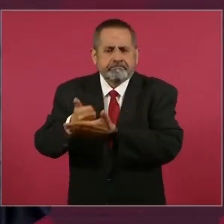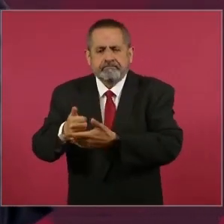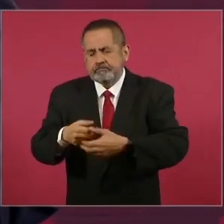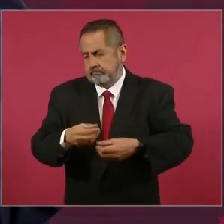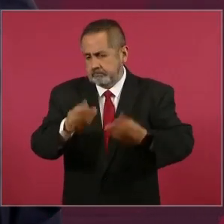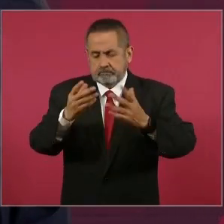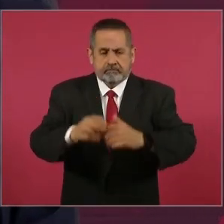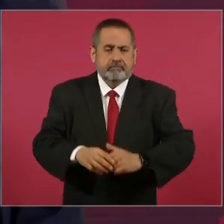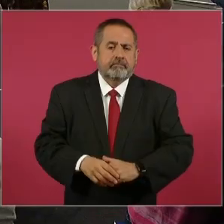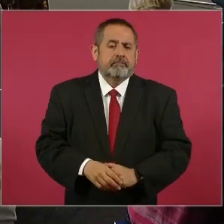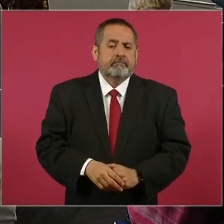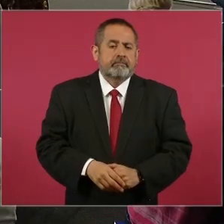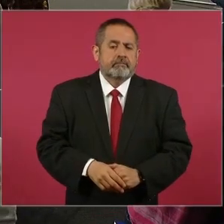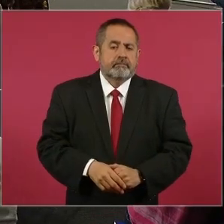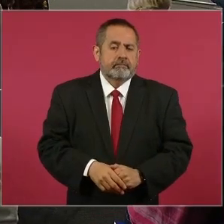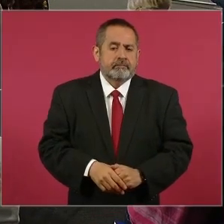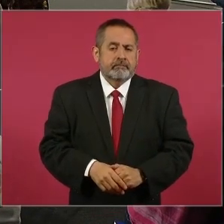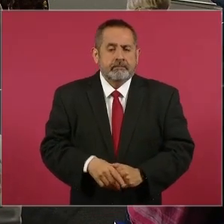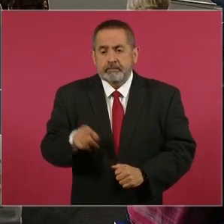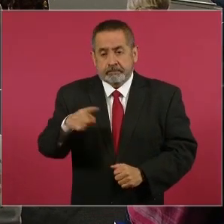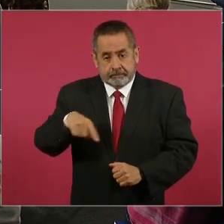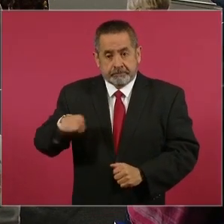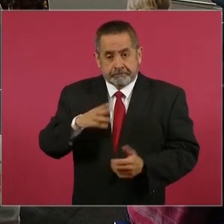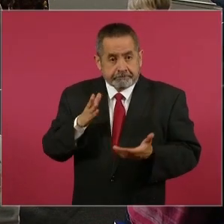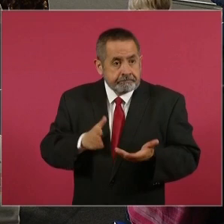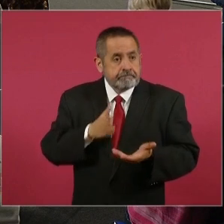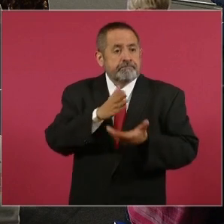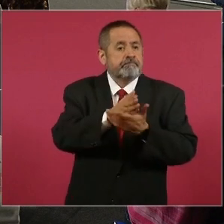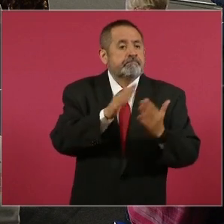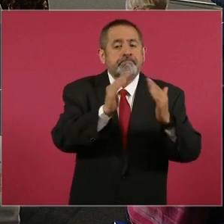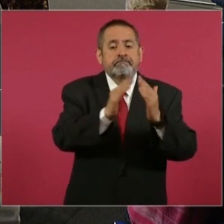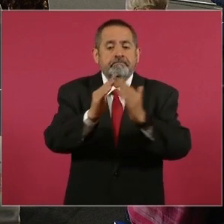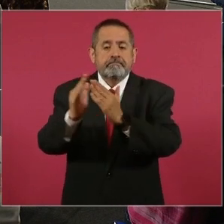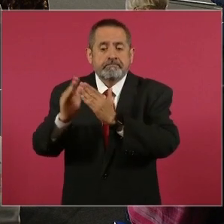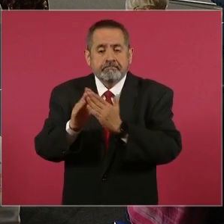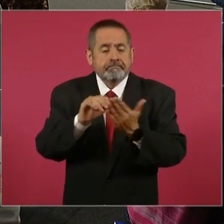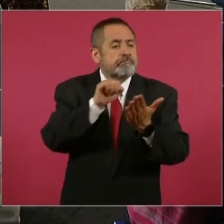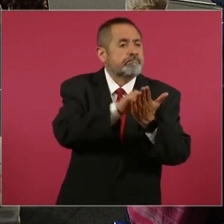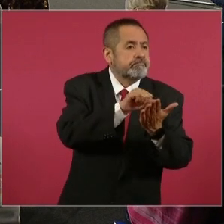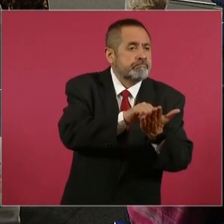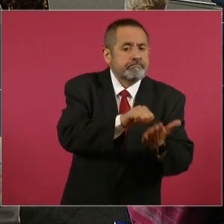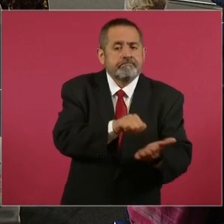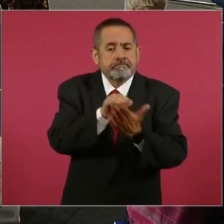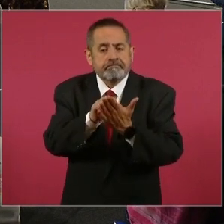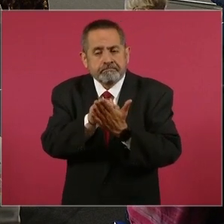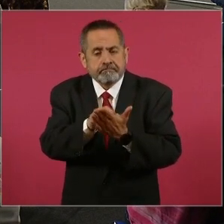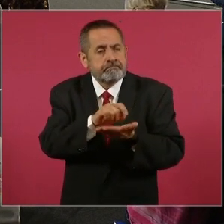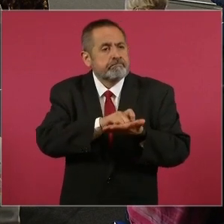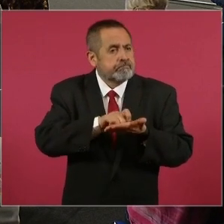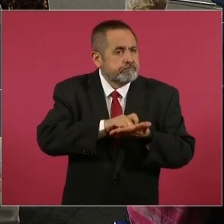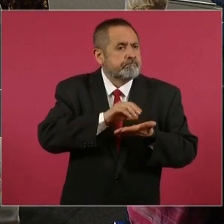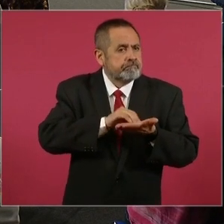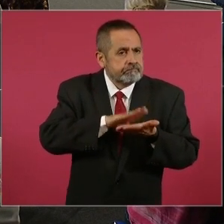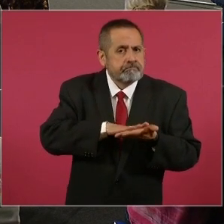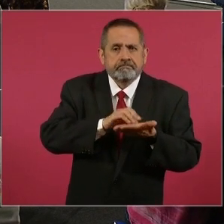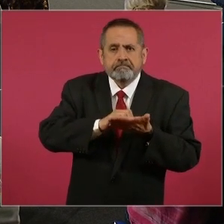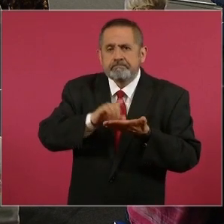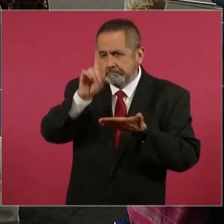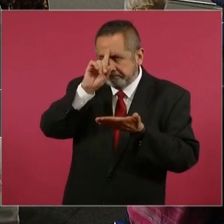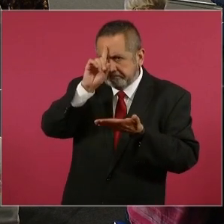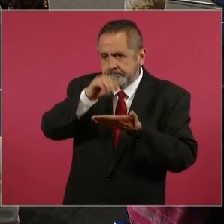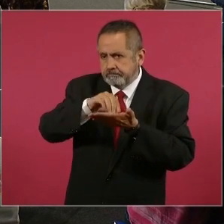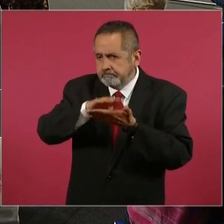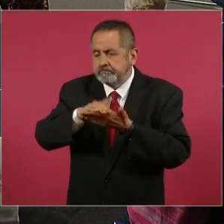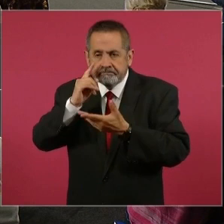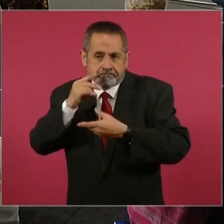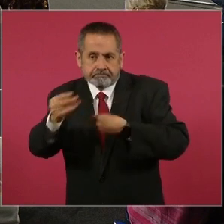eh que son los que están visitando los hogares Y ayudando en la asesoría para la